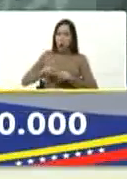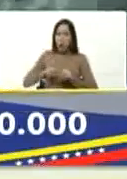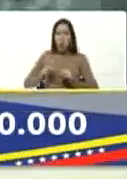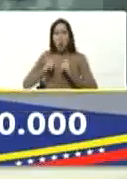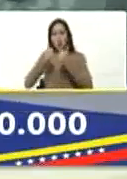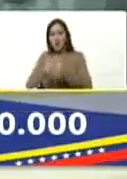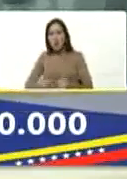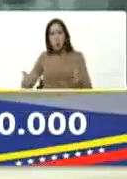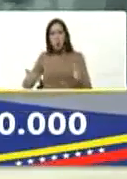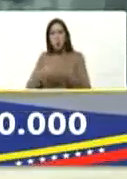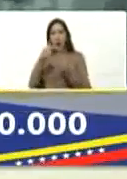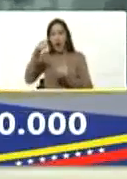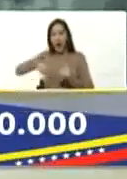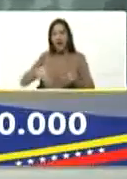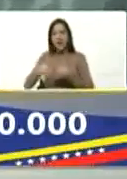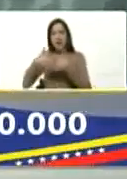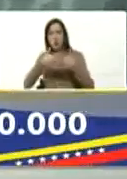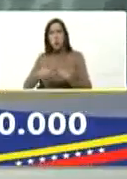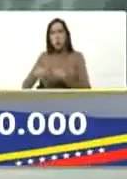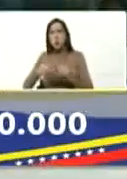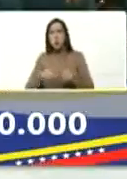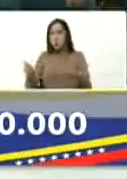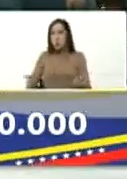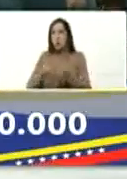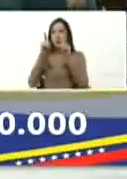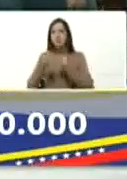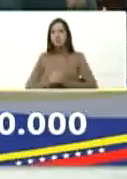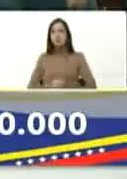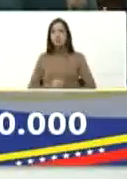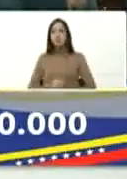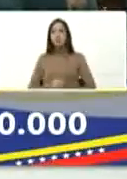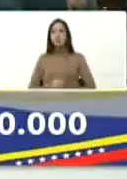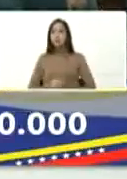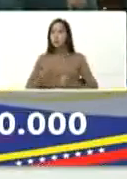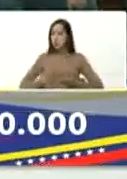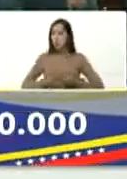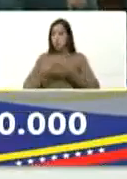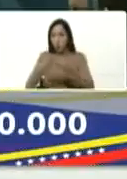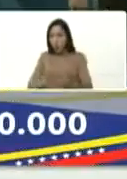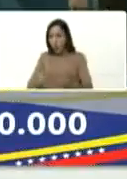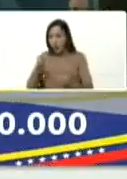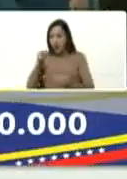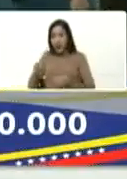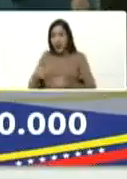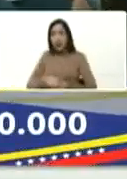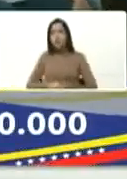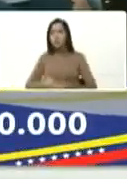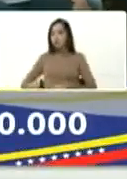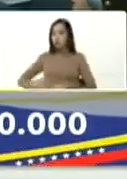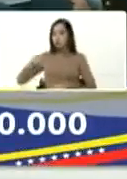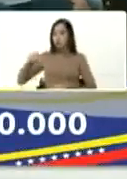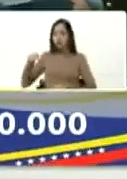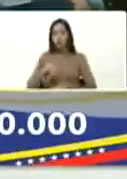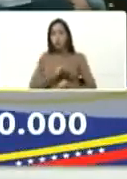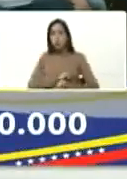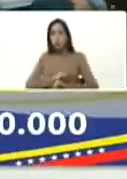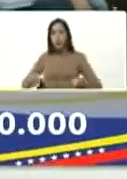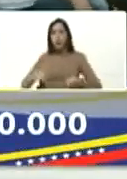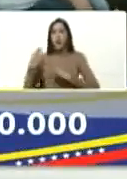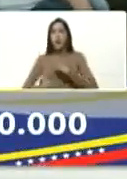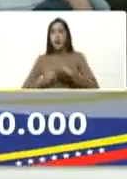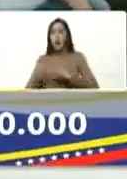la agresión en esta etapa brutal. Y le hemos garantizado que ese muchacho terminara su primaria.